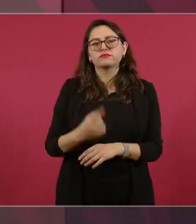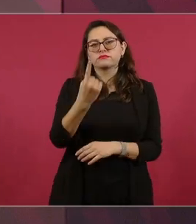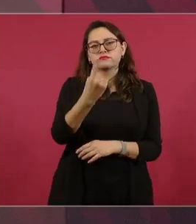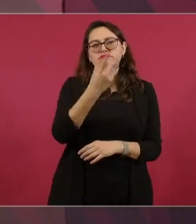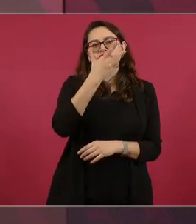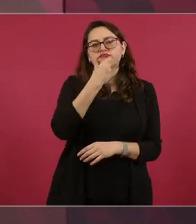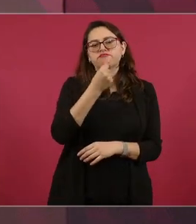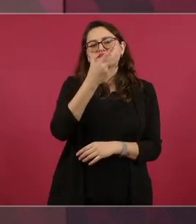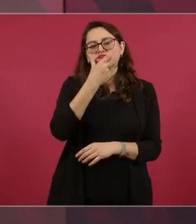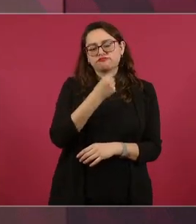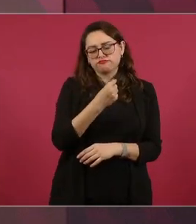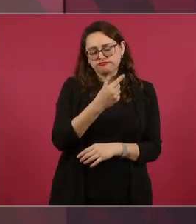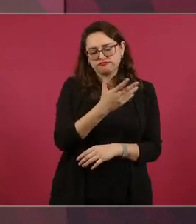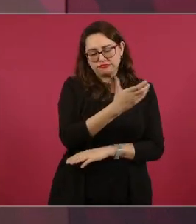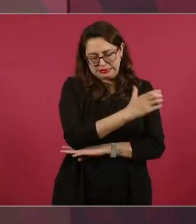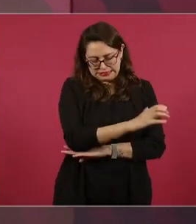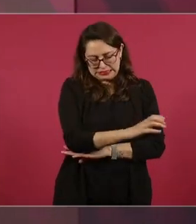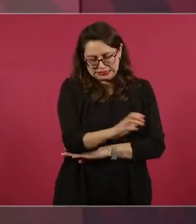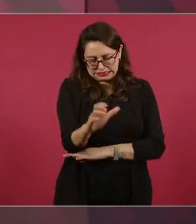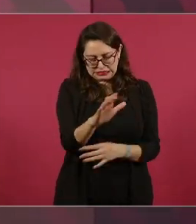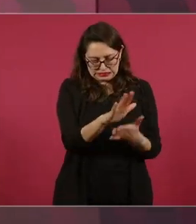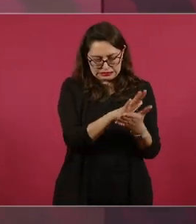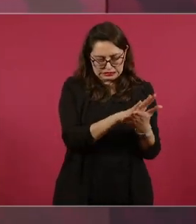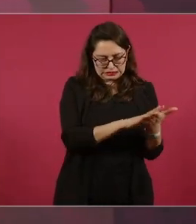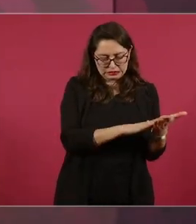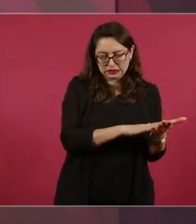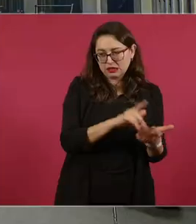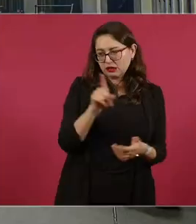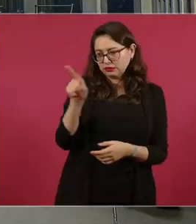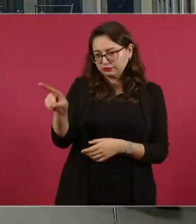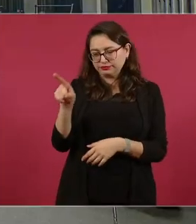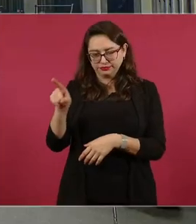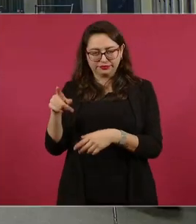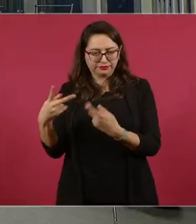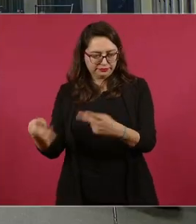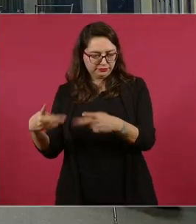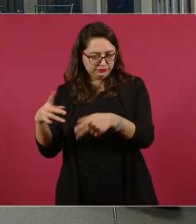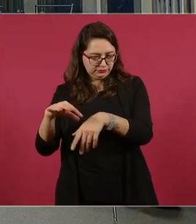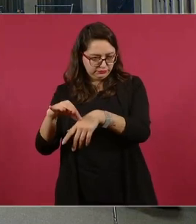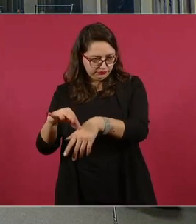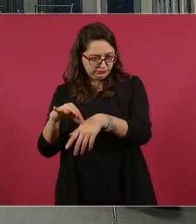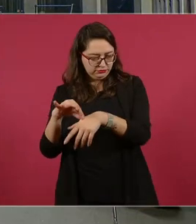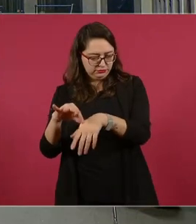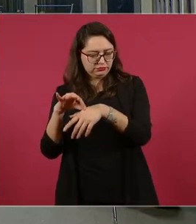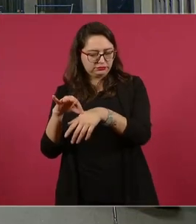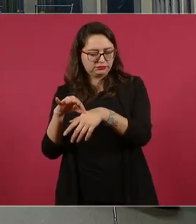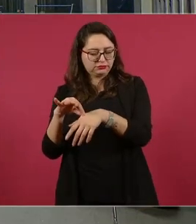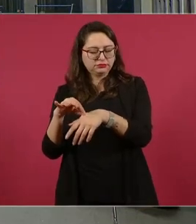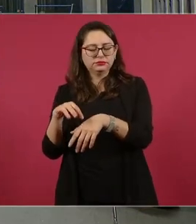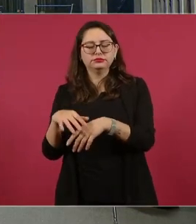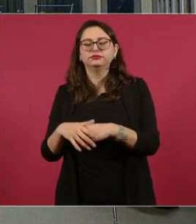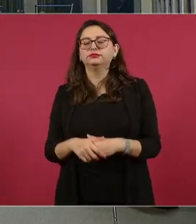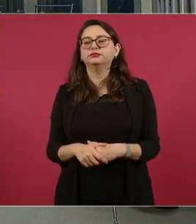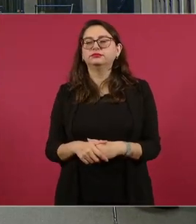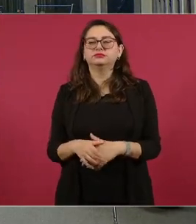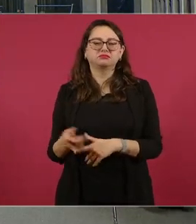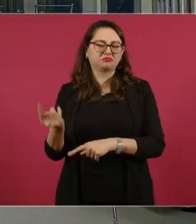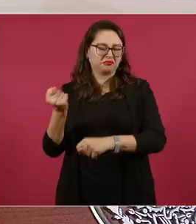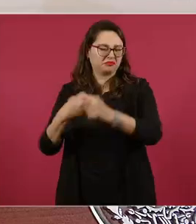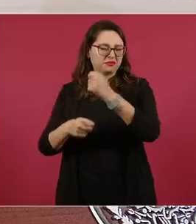a la carnicería y había otro ahí que se reúnen en las